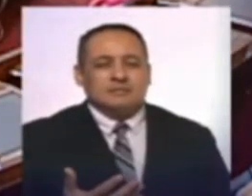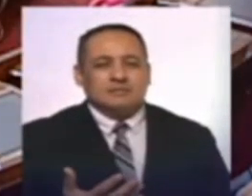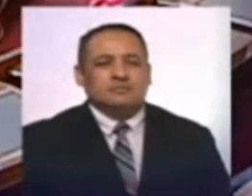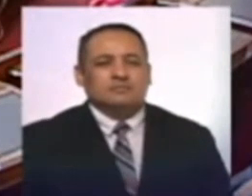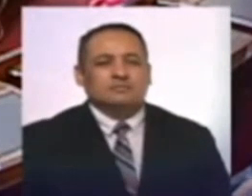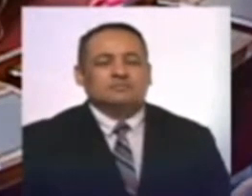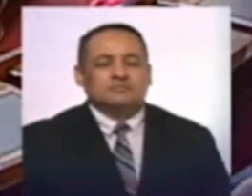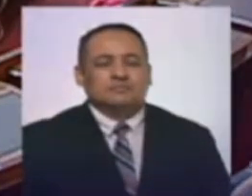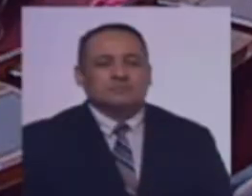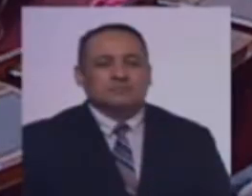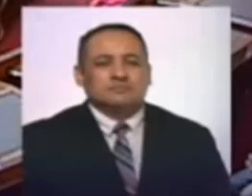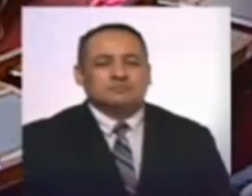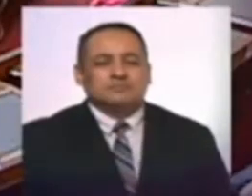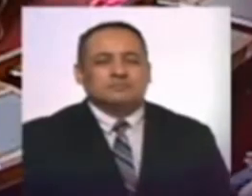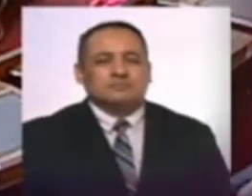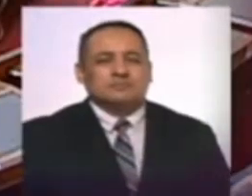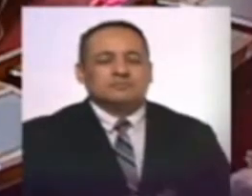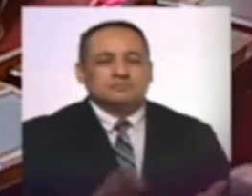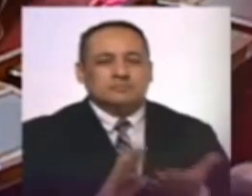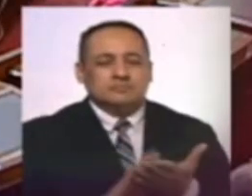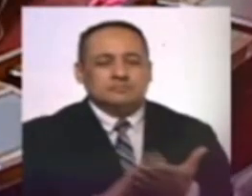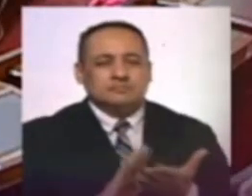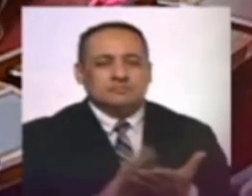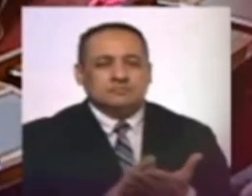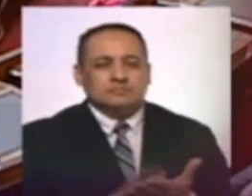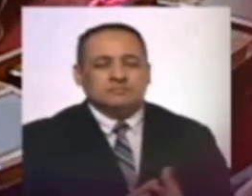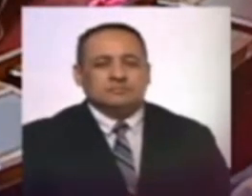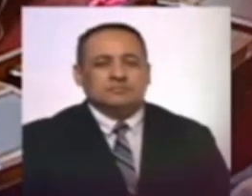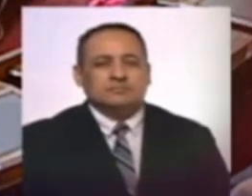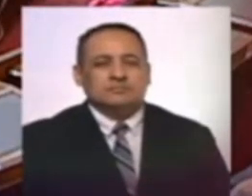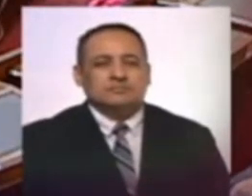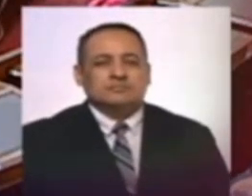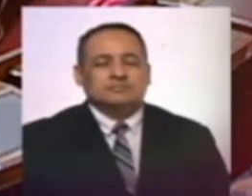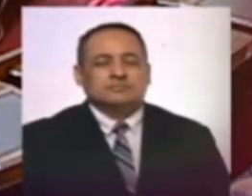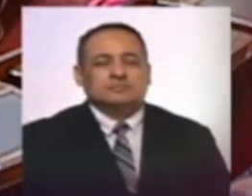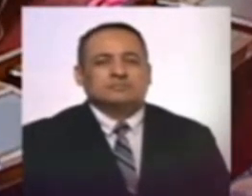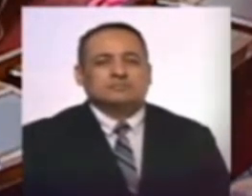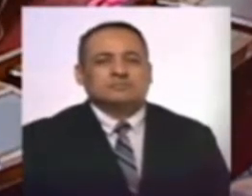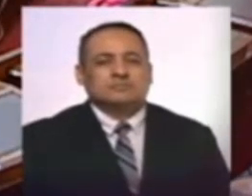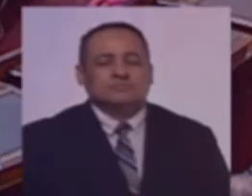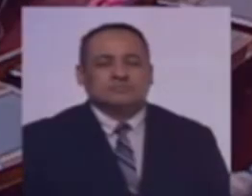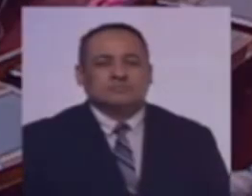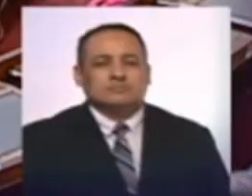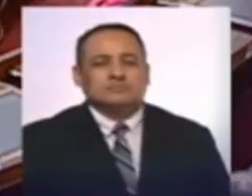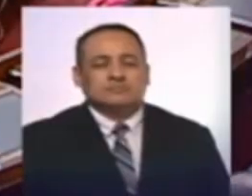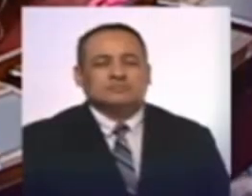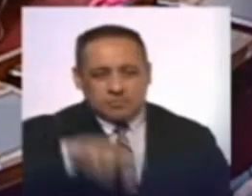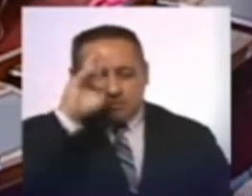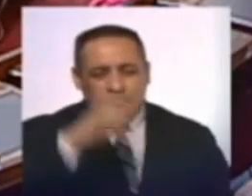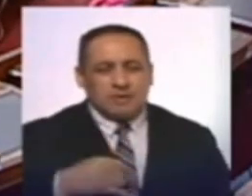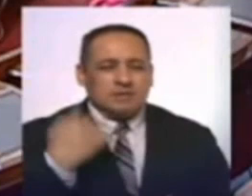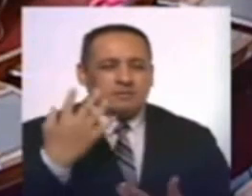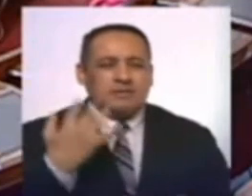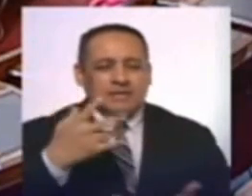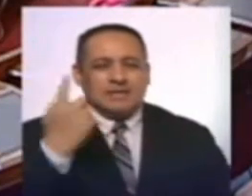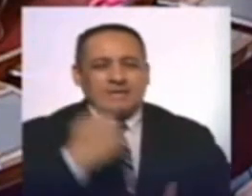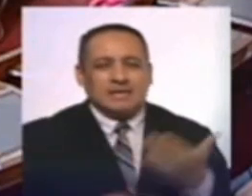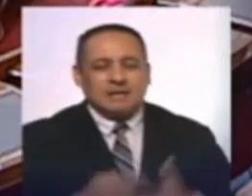en su esfuerzo de hacer institucionalidad democrática y fortalecer la democracia en el